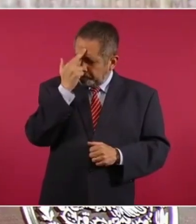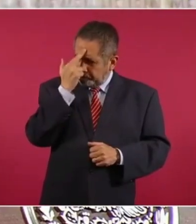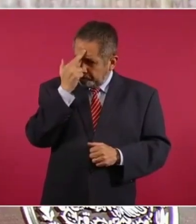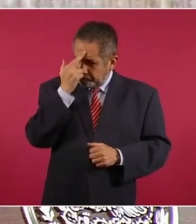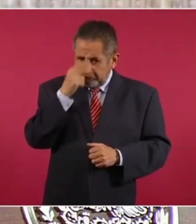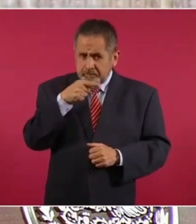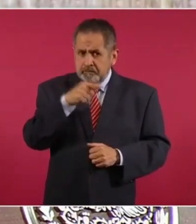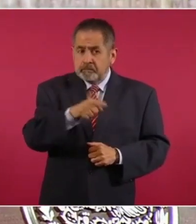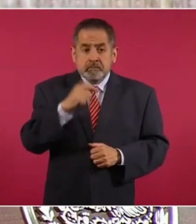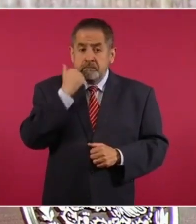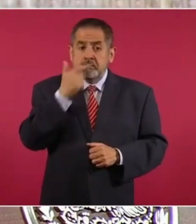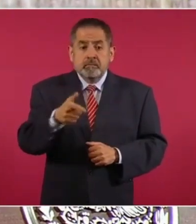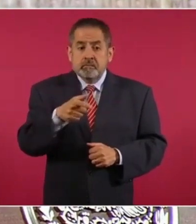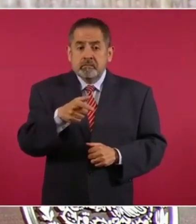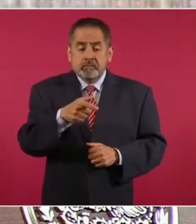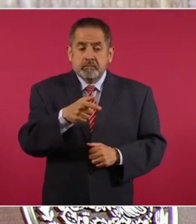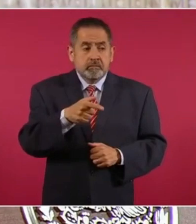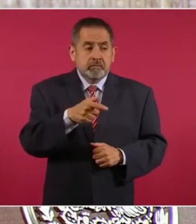quería salir,